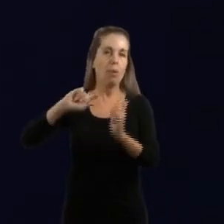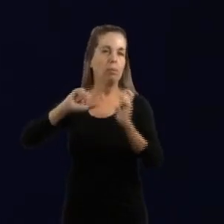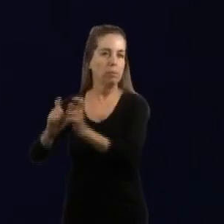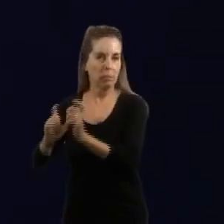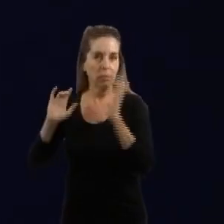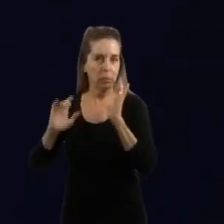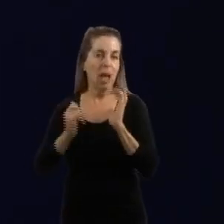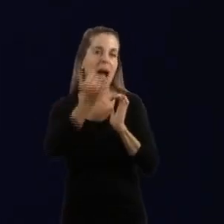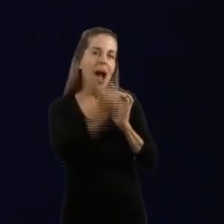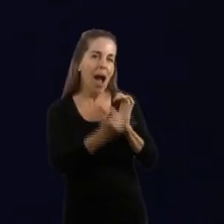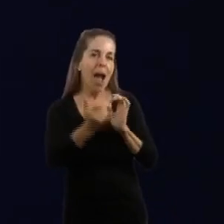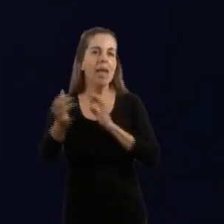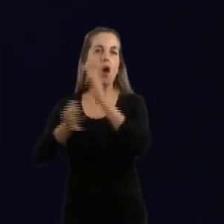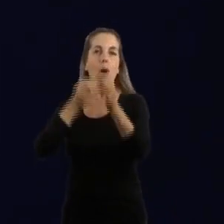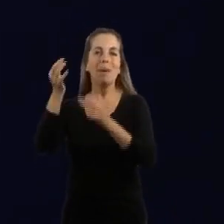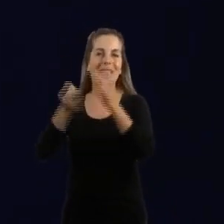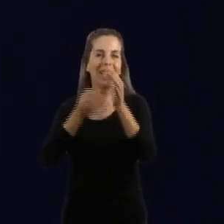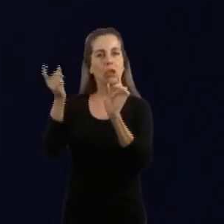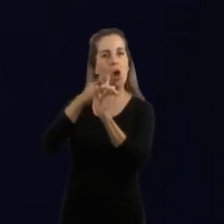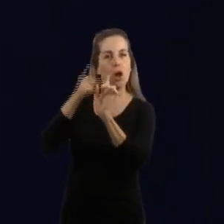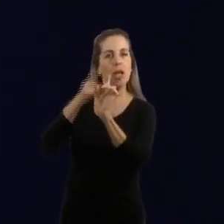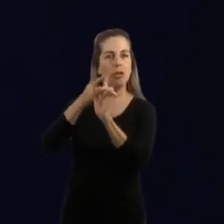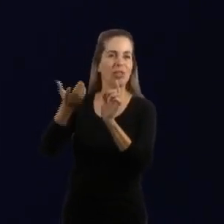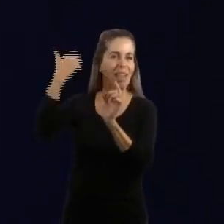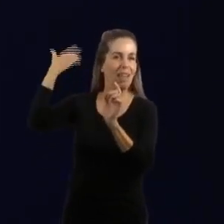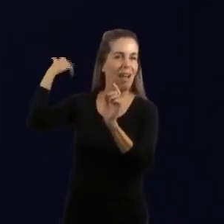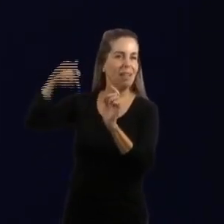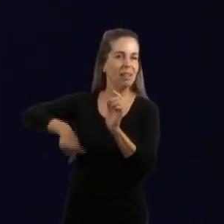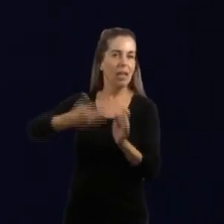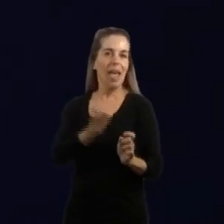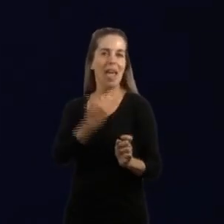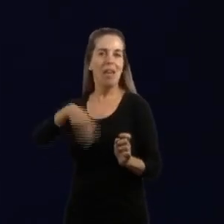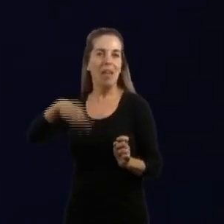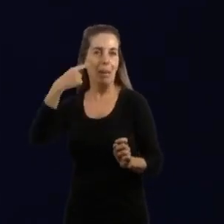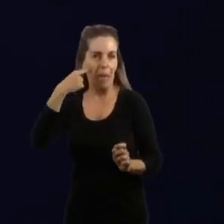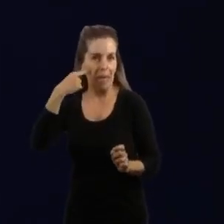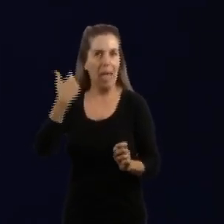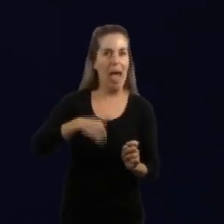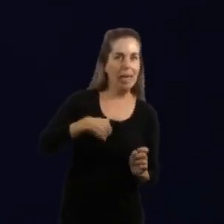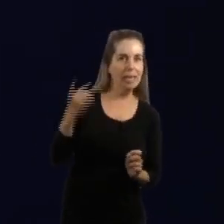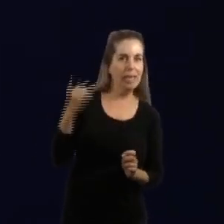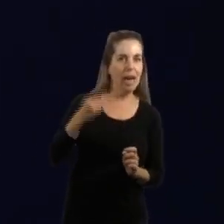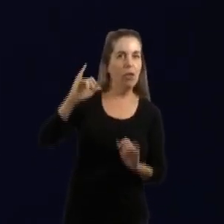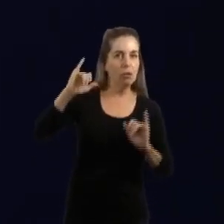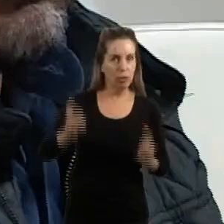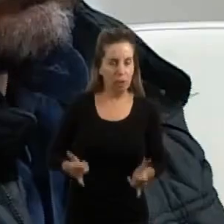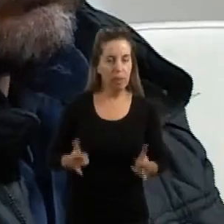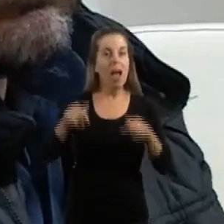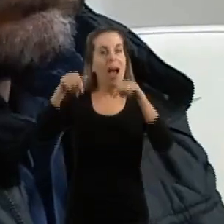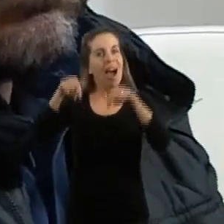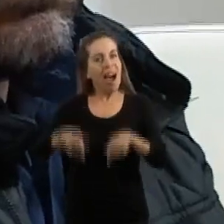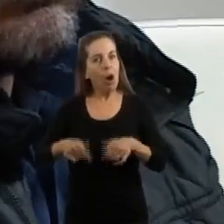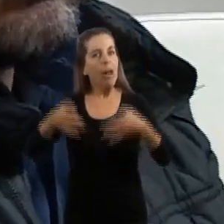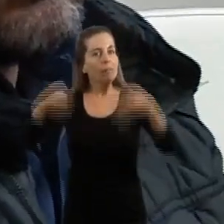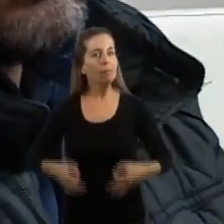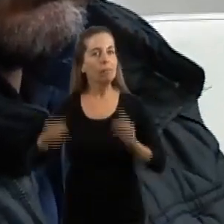Hay conversaciones desde hace bastante tiempo con el Formales. fondo. Formales, entiendo que todavía no. Esa era la consulta, porque Entiendo